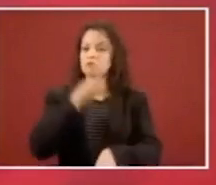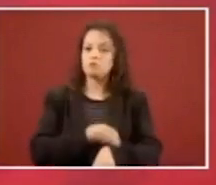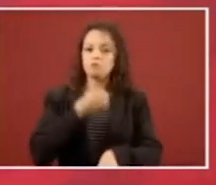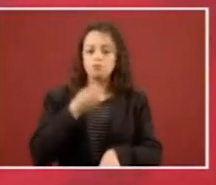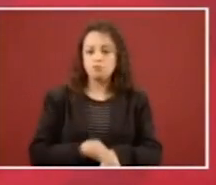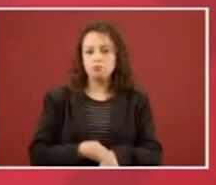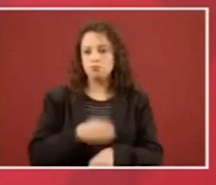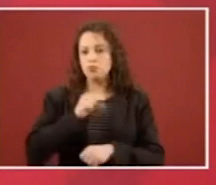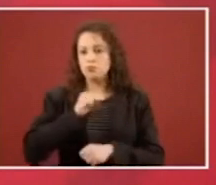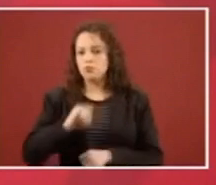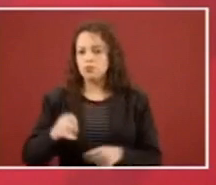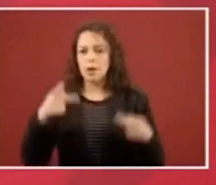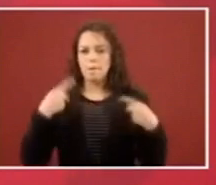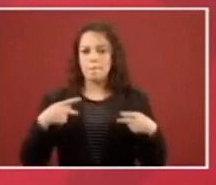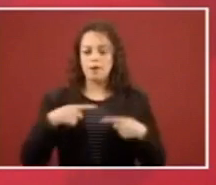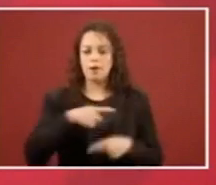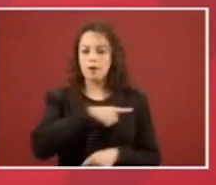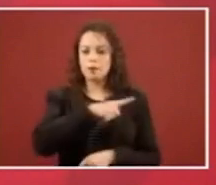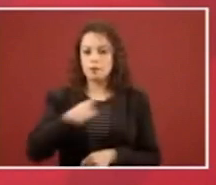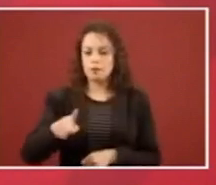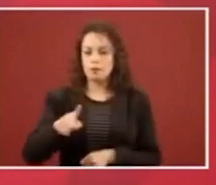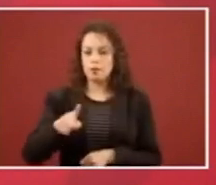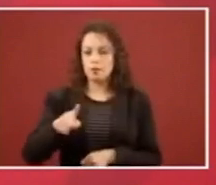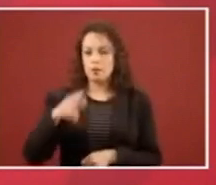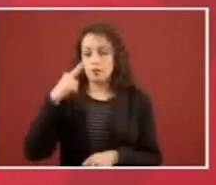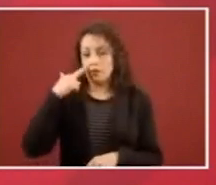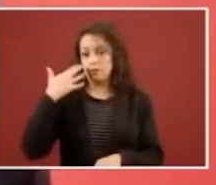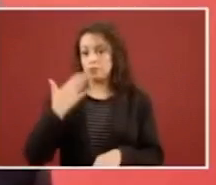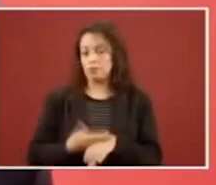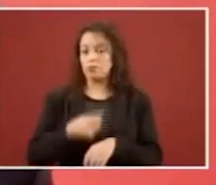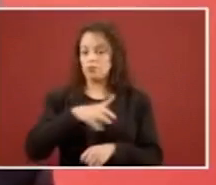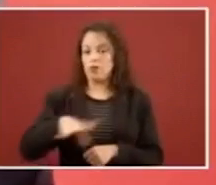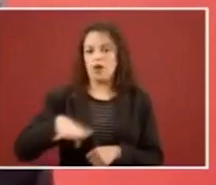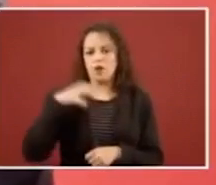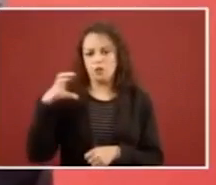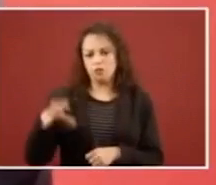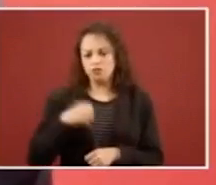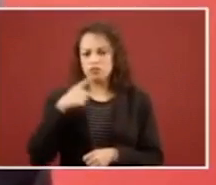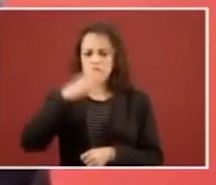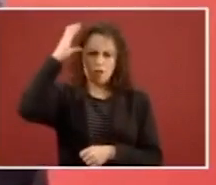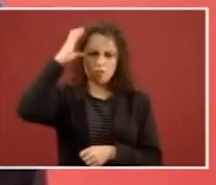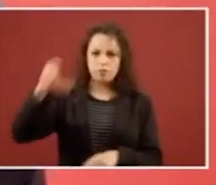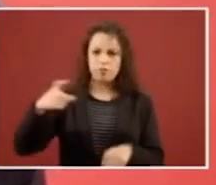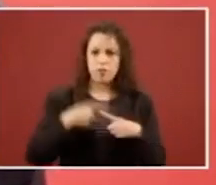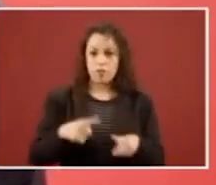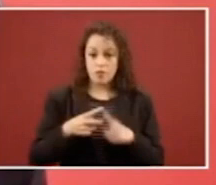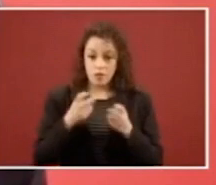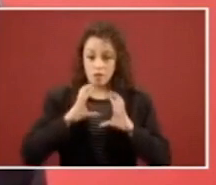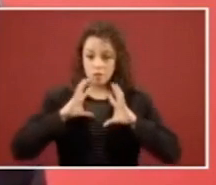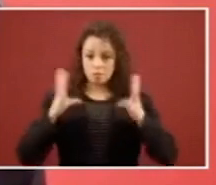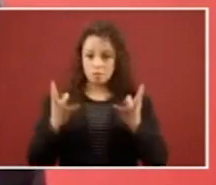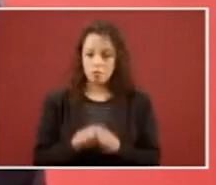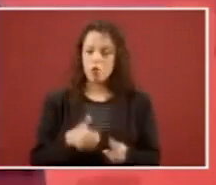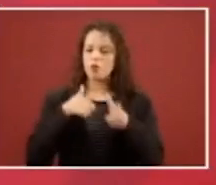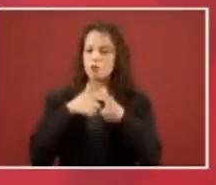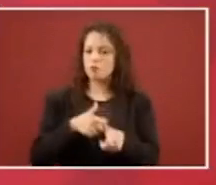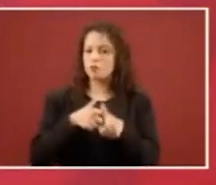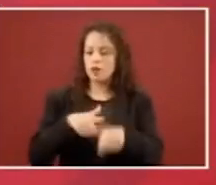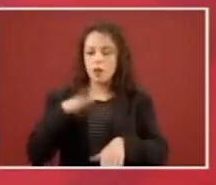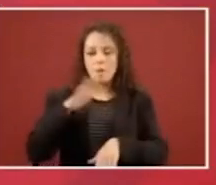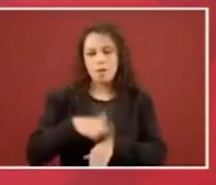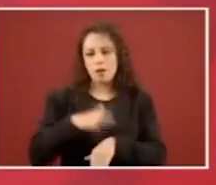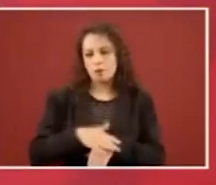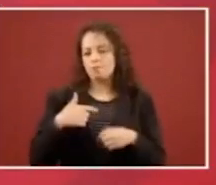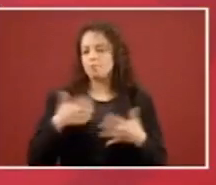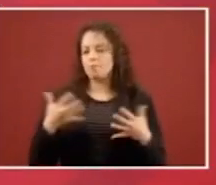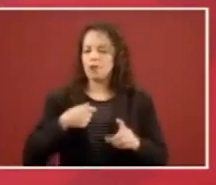los responsables, todo eso vamos a continuar haciéndolo y al mismo